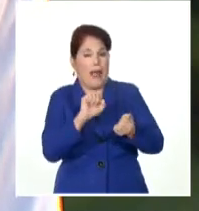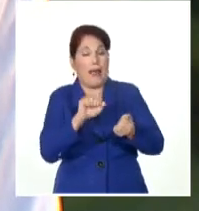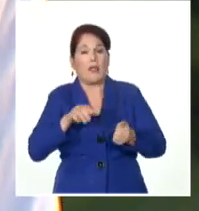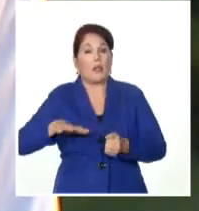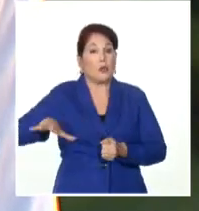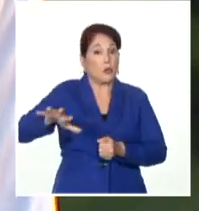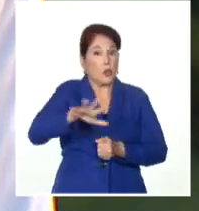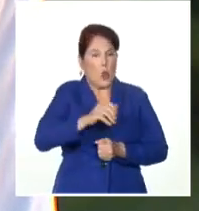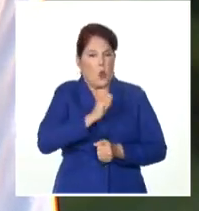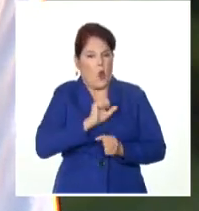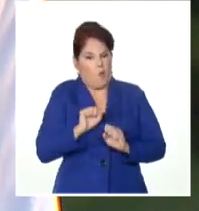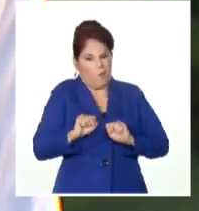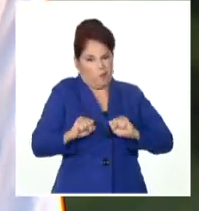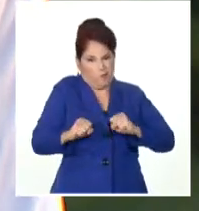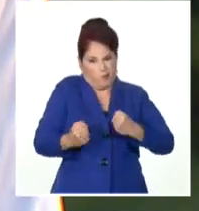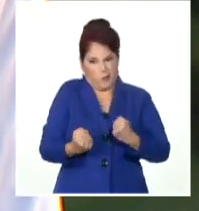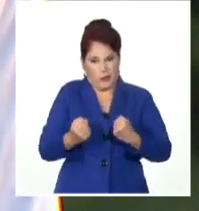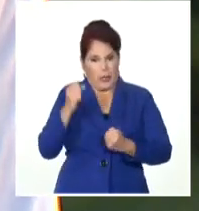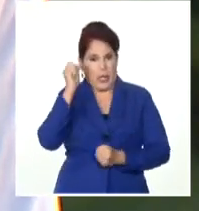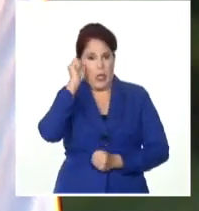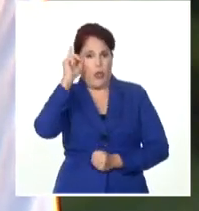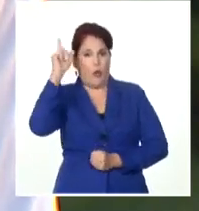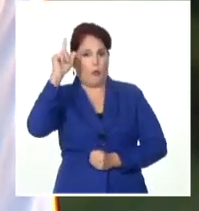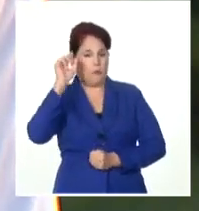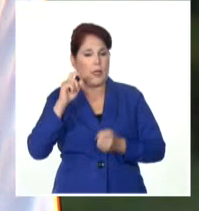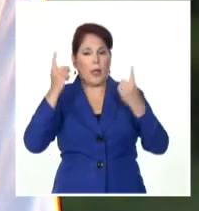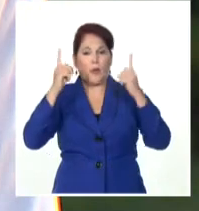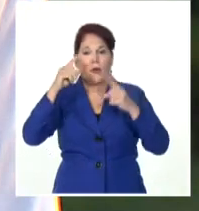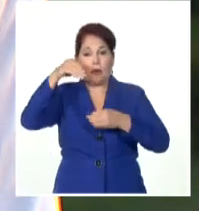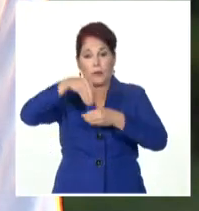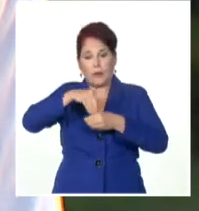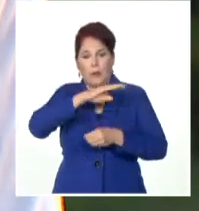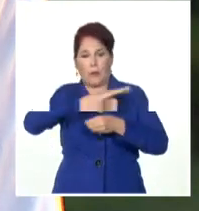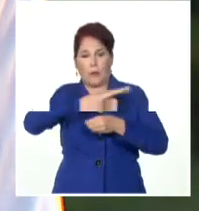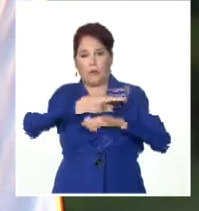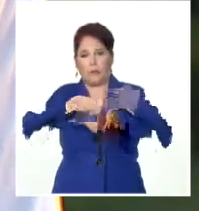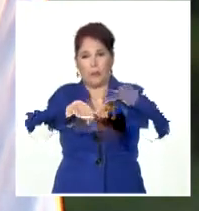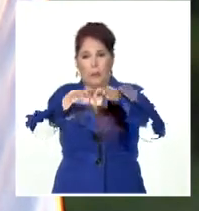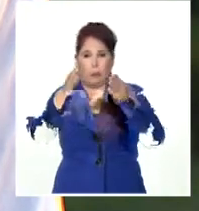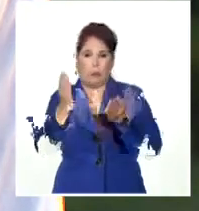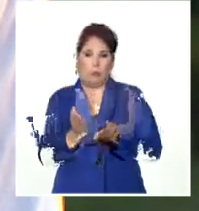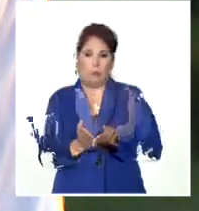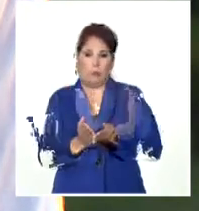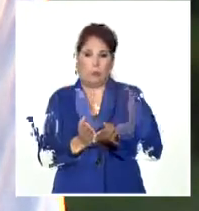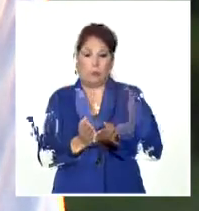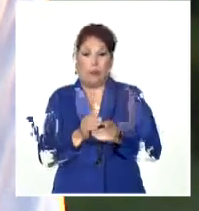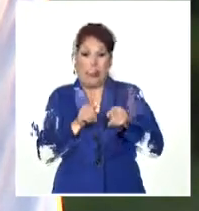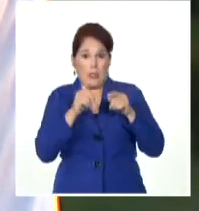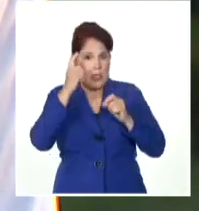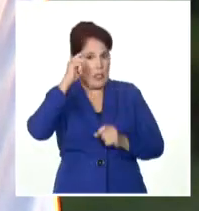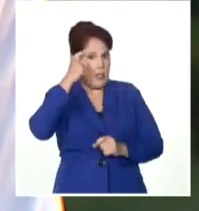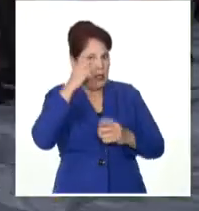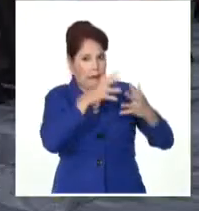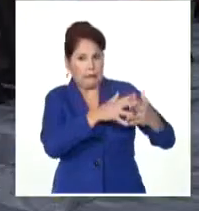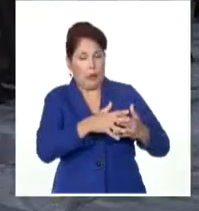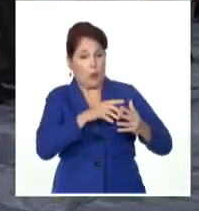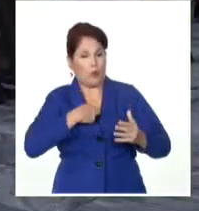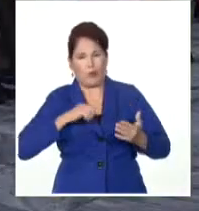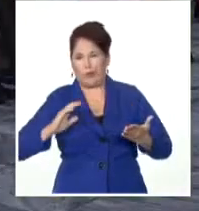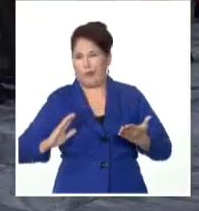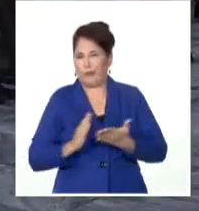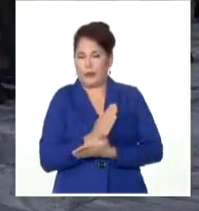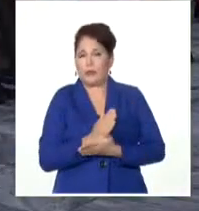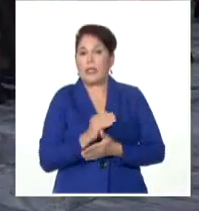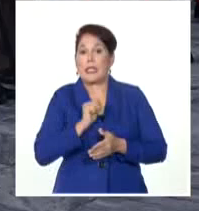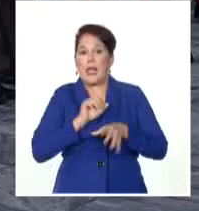toda costa su dominio ideológico y político-militar en el mundo, así como sus intentos de aferrarse a